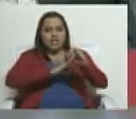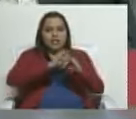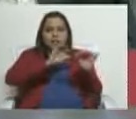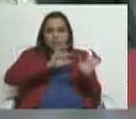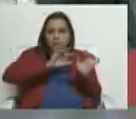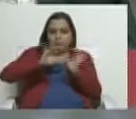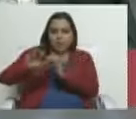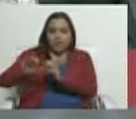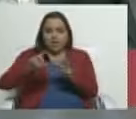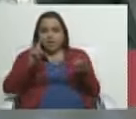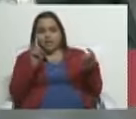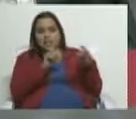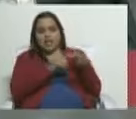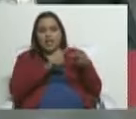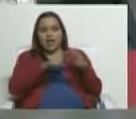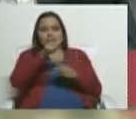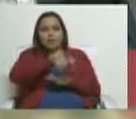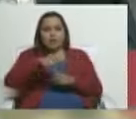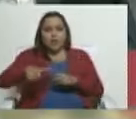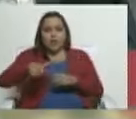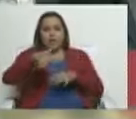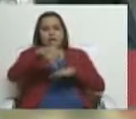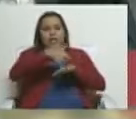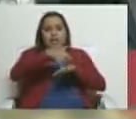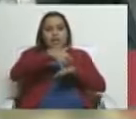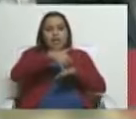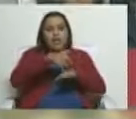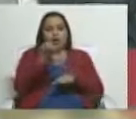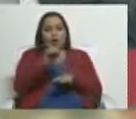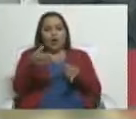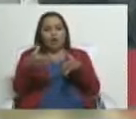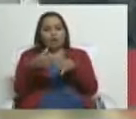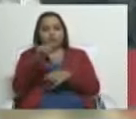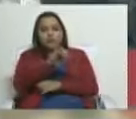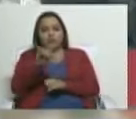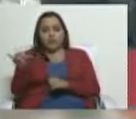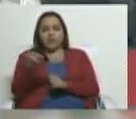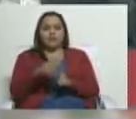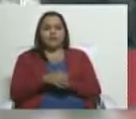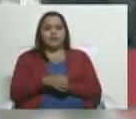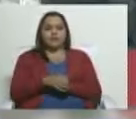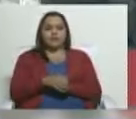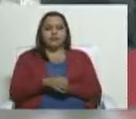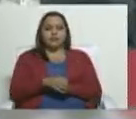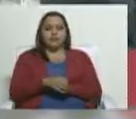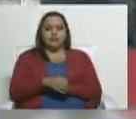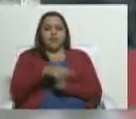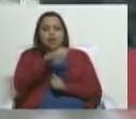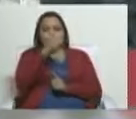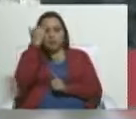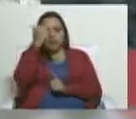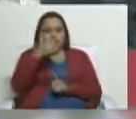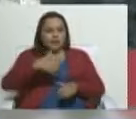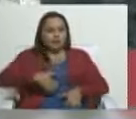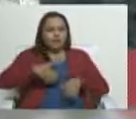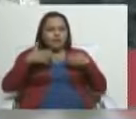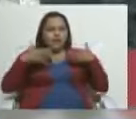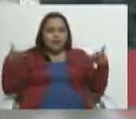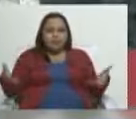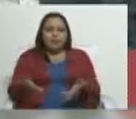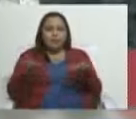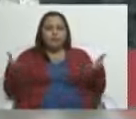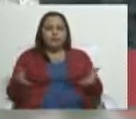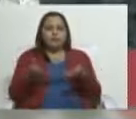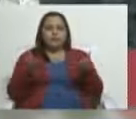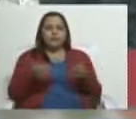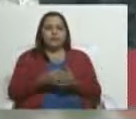los migrantes. Tres, los homosexuales y los partidos de izquierda. El fascismo es una reacción ante un impulso, sobre